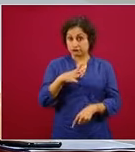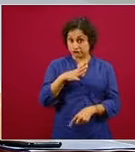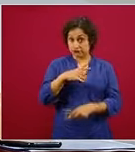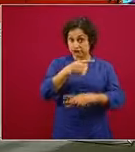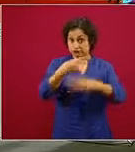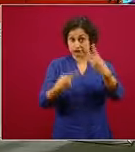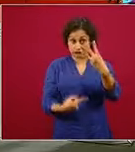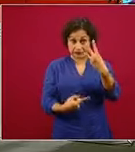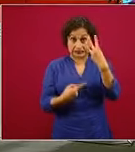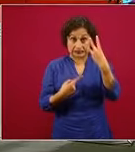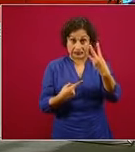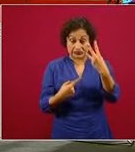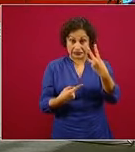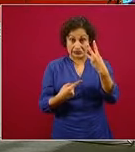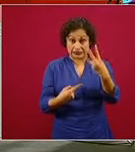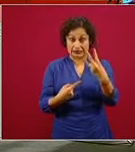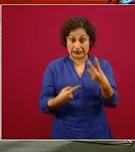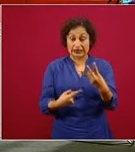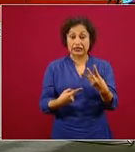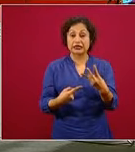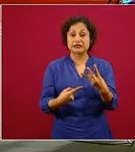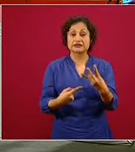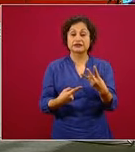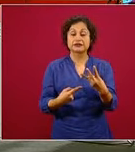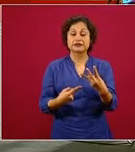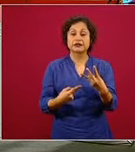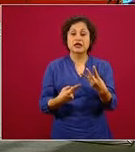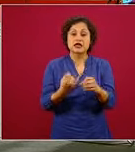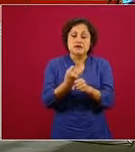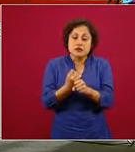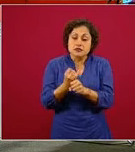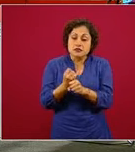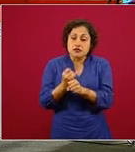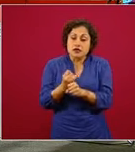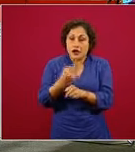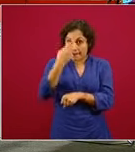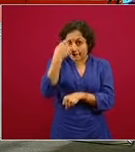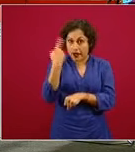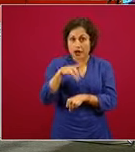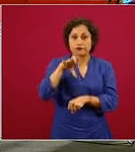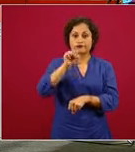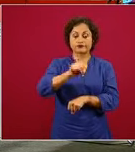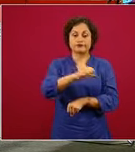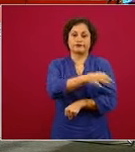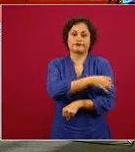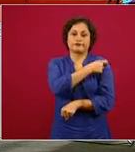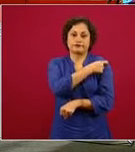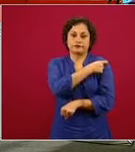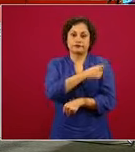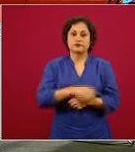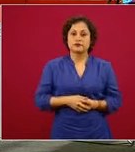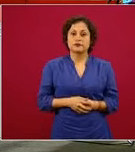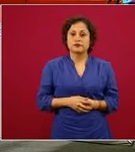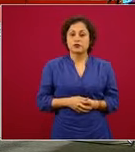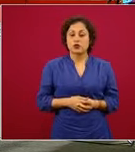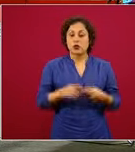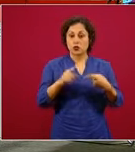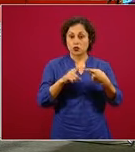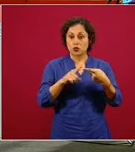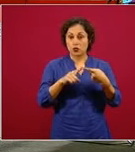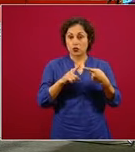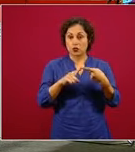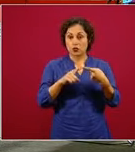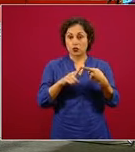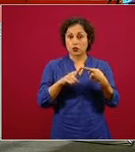en esta lucha para obtener la vacuna. Uno es el malo, el actor